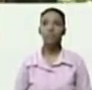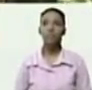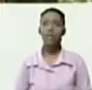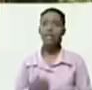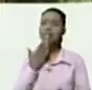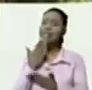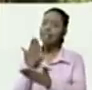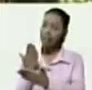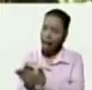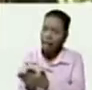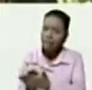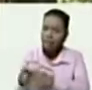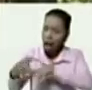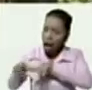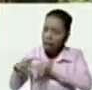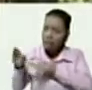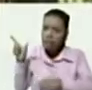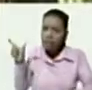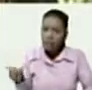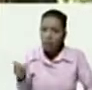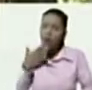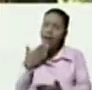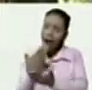Gracias, Ángel. Nos han